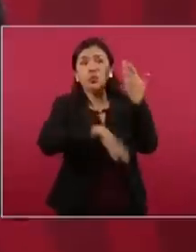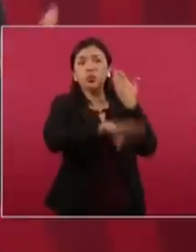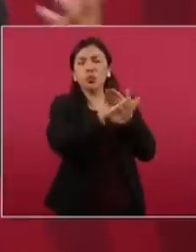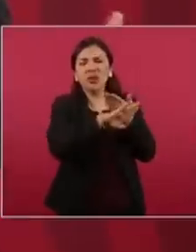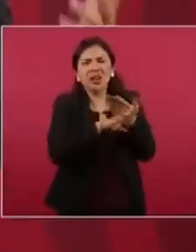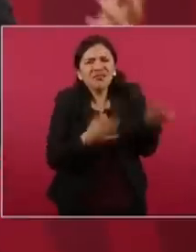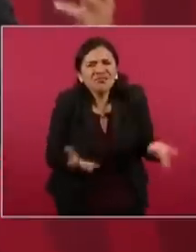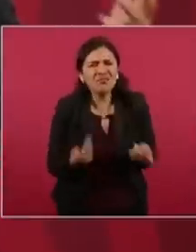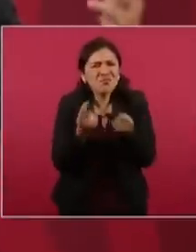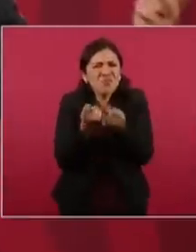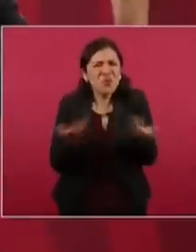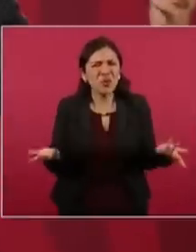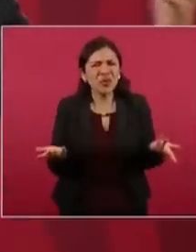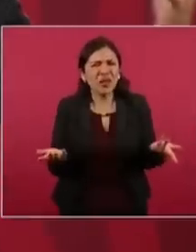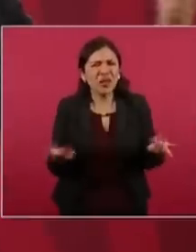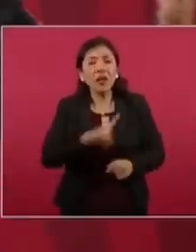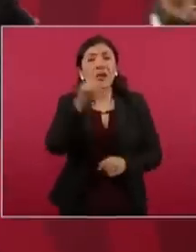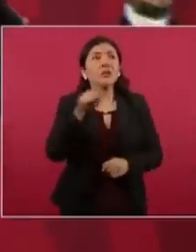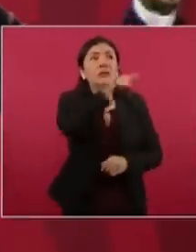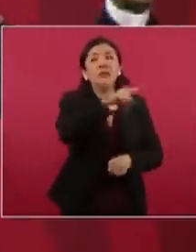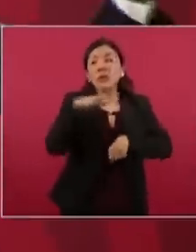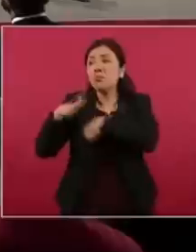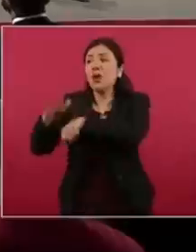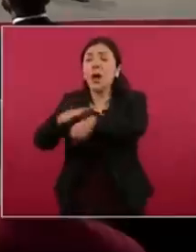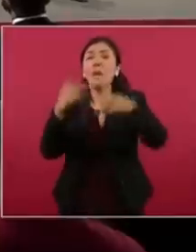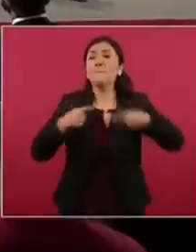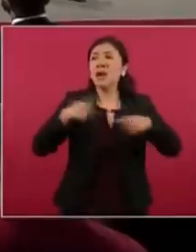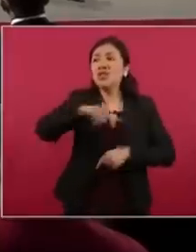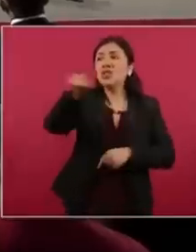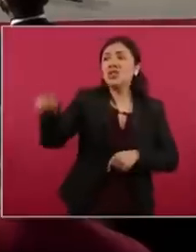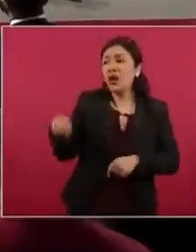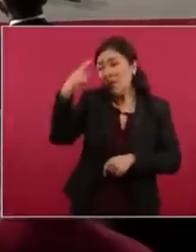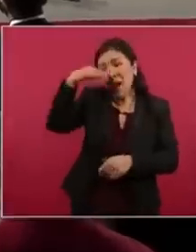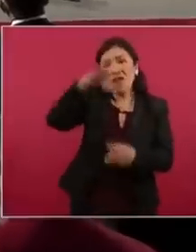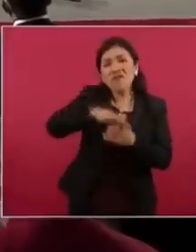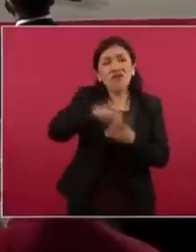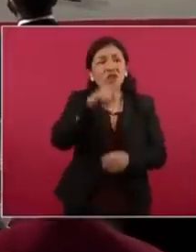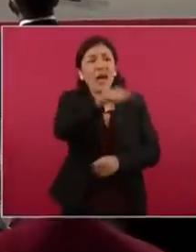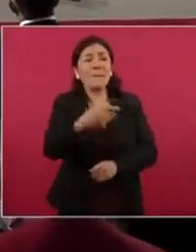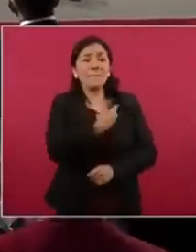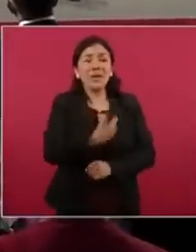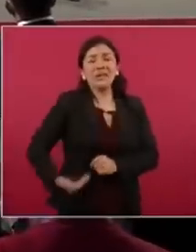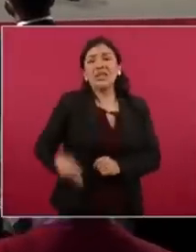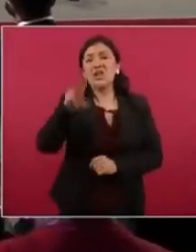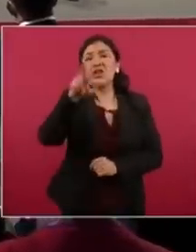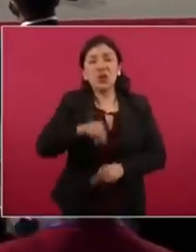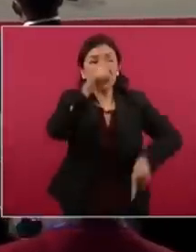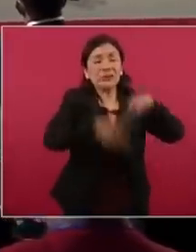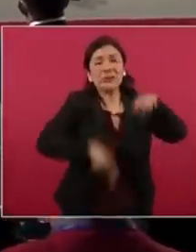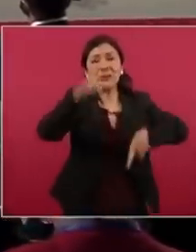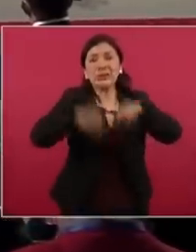y van a llamar a que no voten por este partido, por este